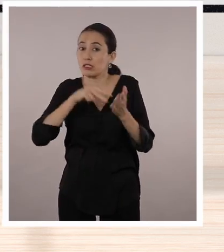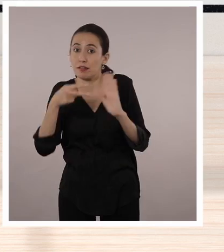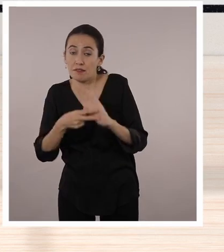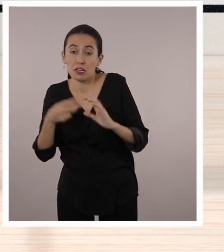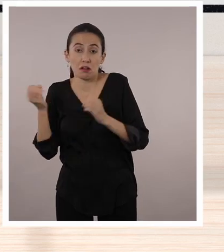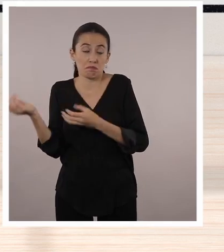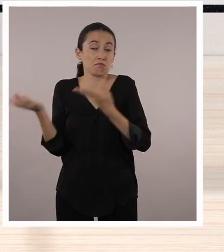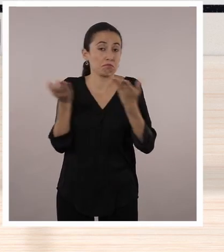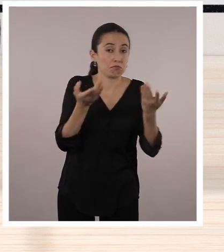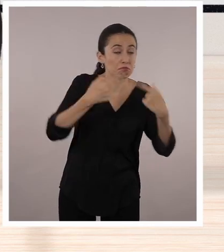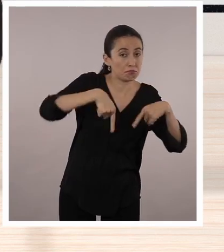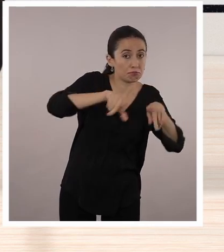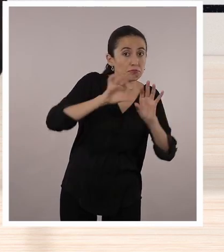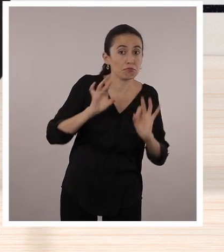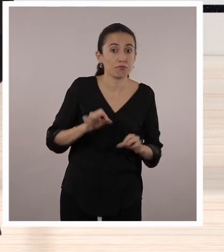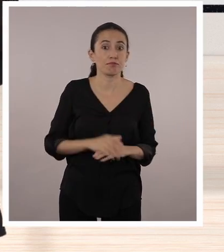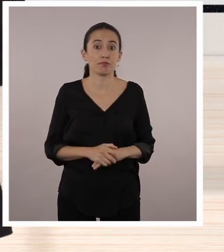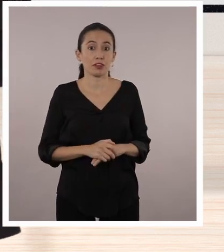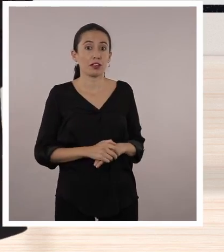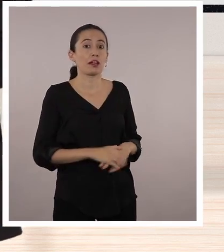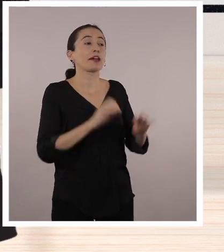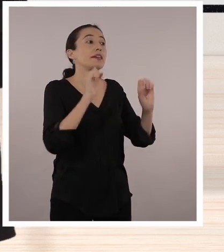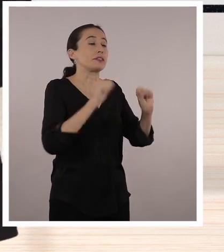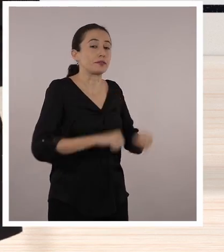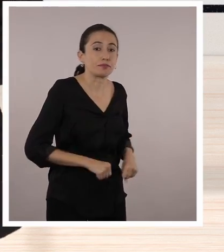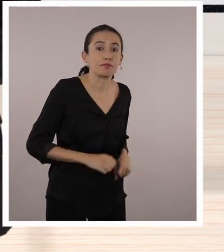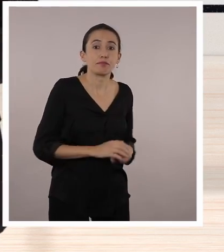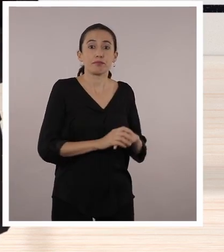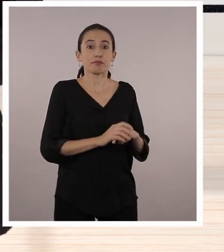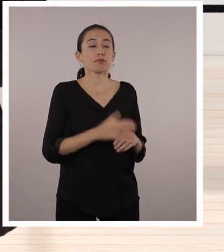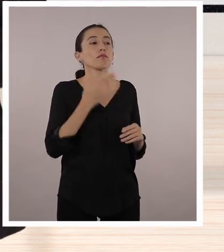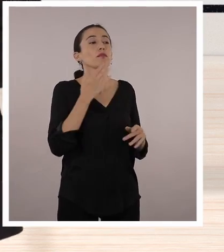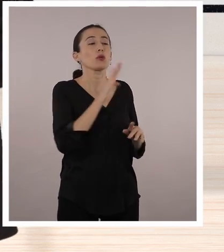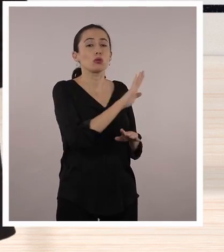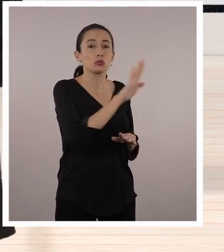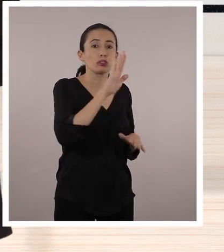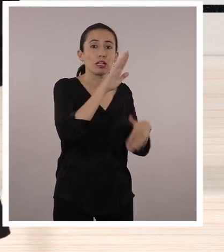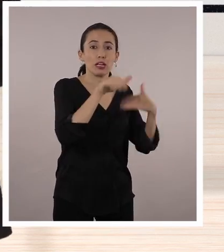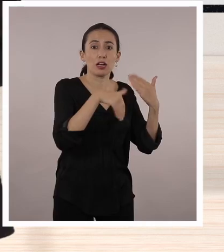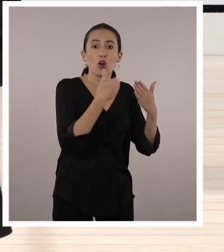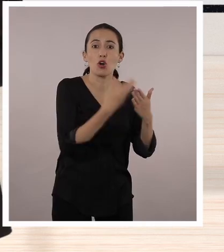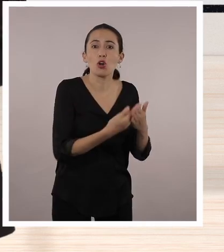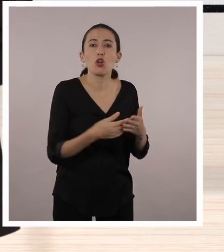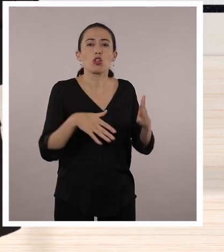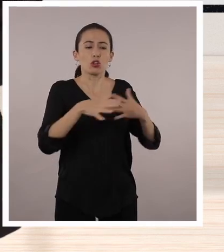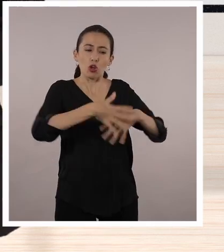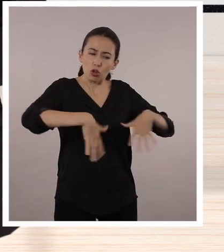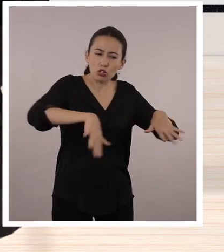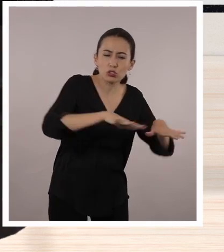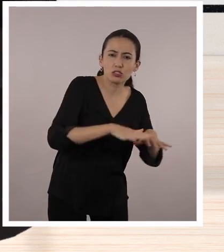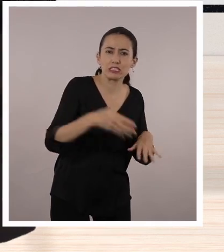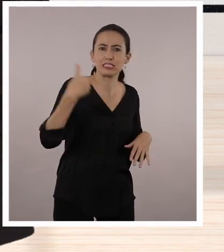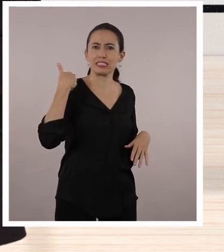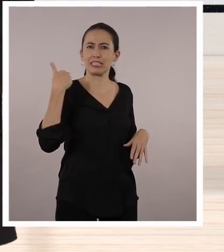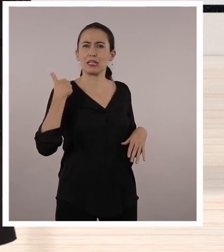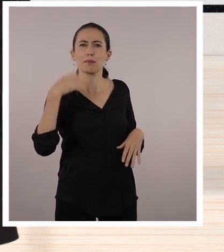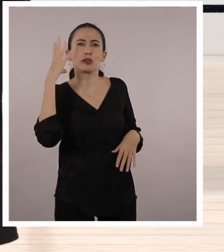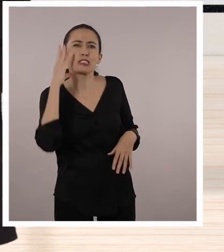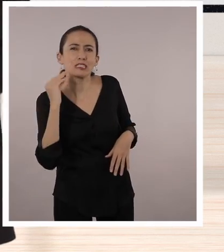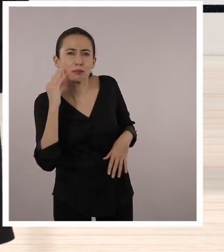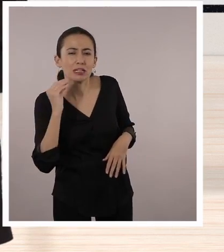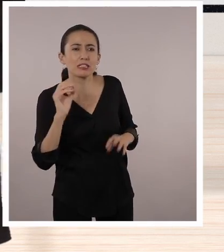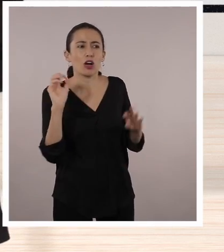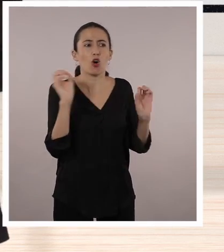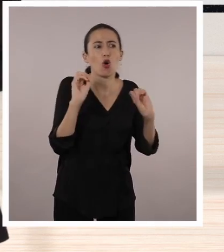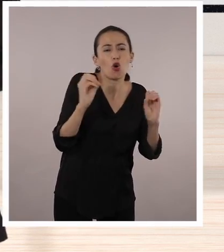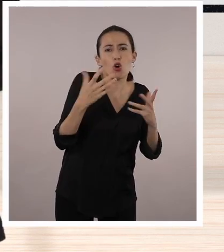entre una laguna con el espejo, ¿no? Pues sí, profe. ¿Y qué le parece todo esto de que todos nosotros